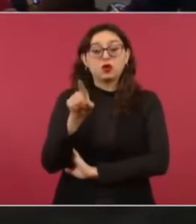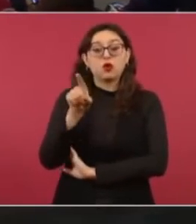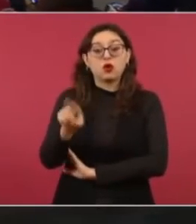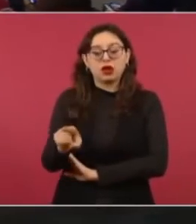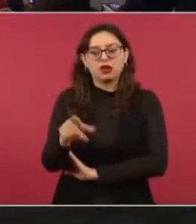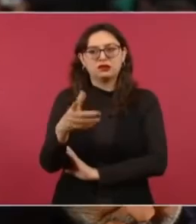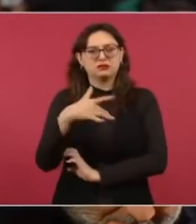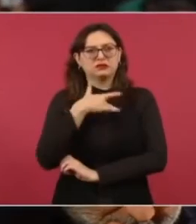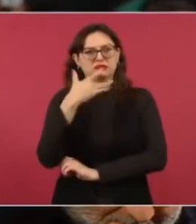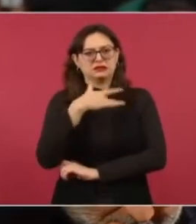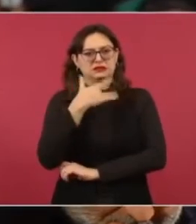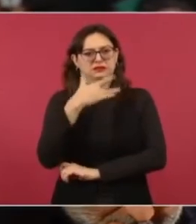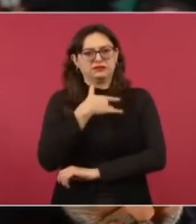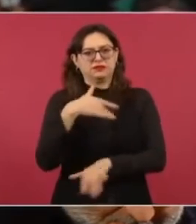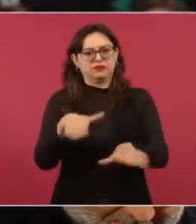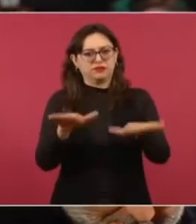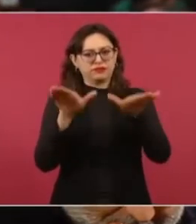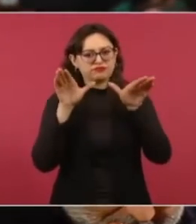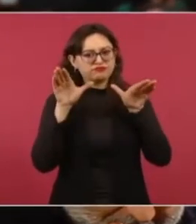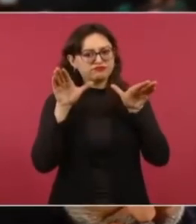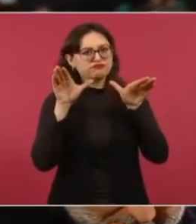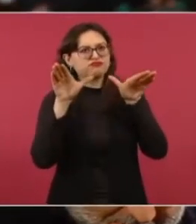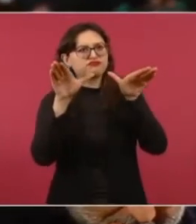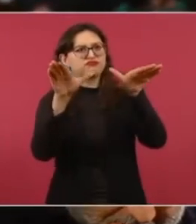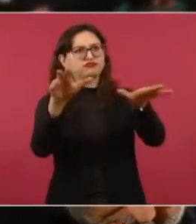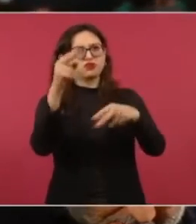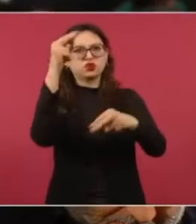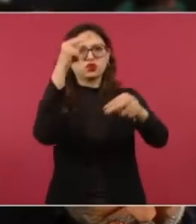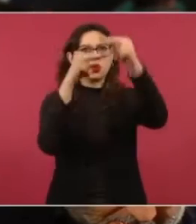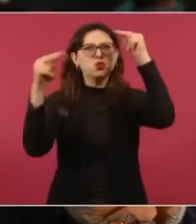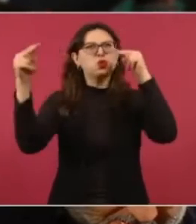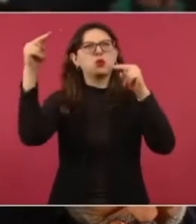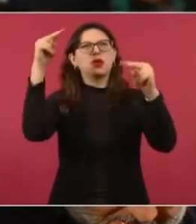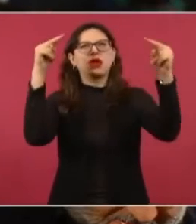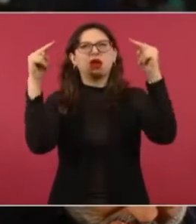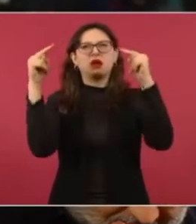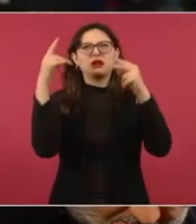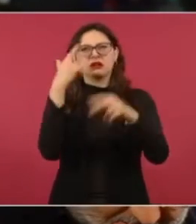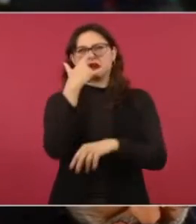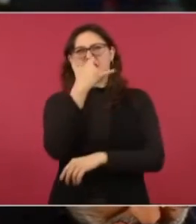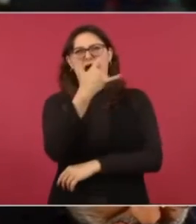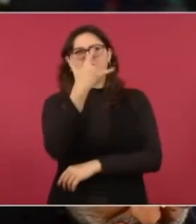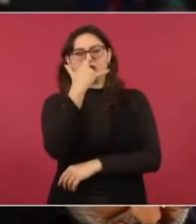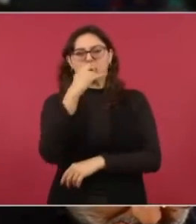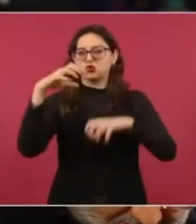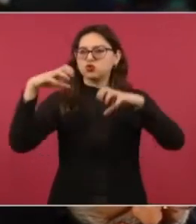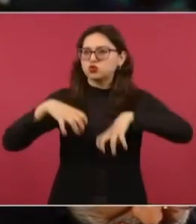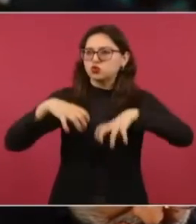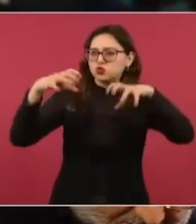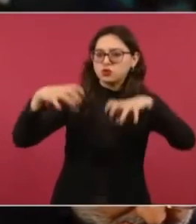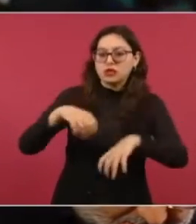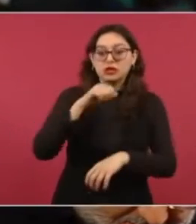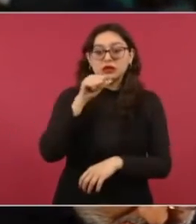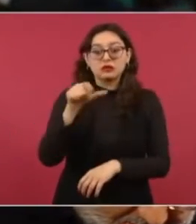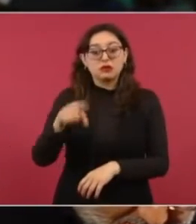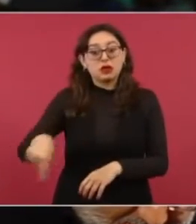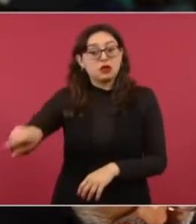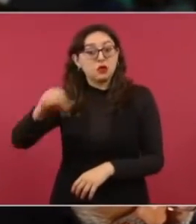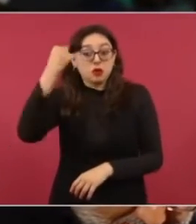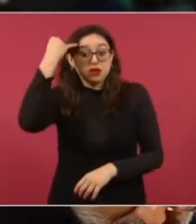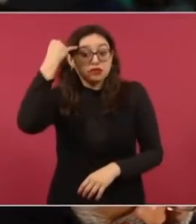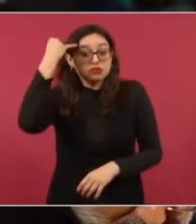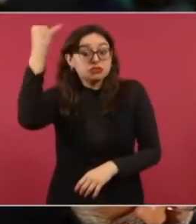que bombardean las nubes y que no permiten la lluvia en la zona. En la comunidad de Yutecoso, Santa Lucía Monteverde, hay un